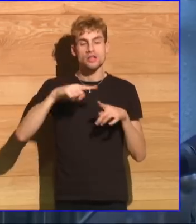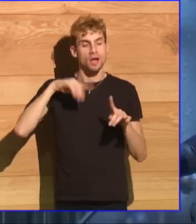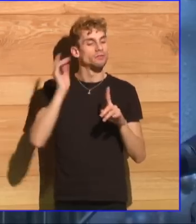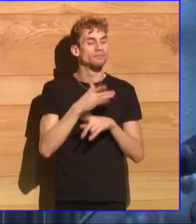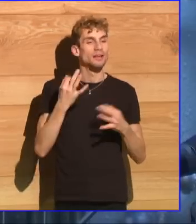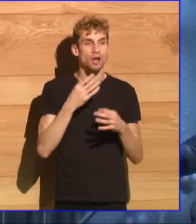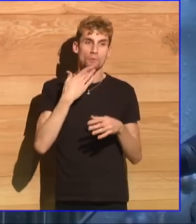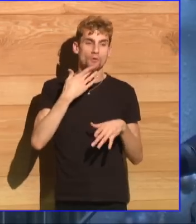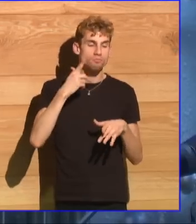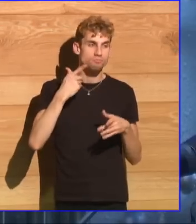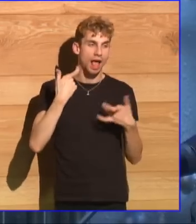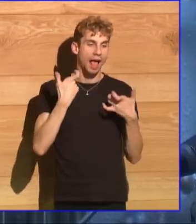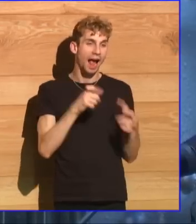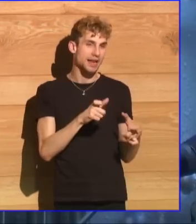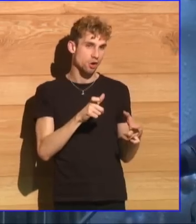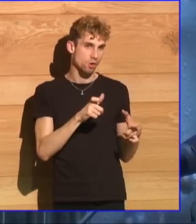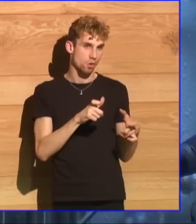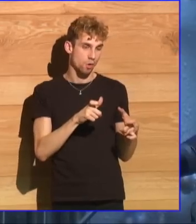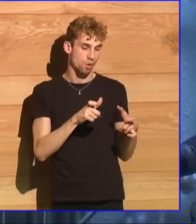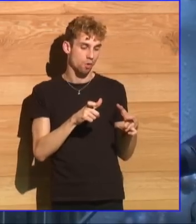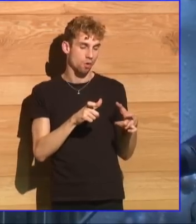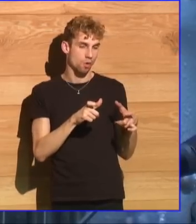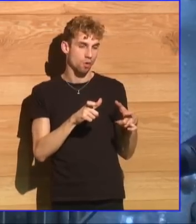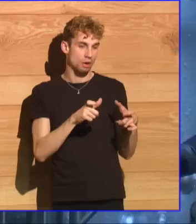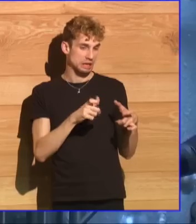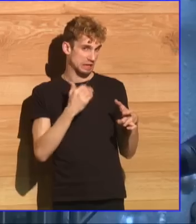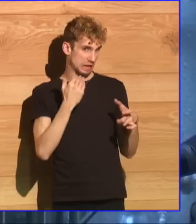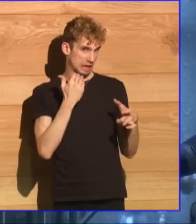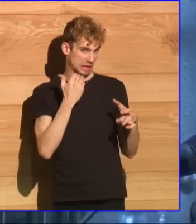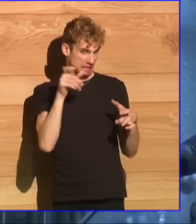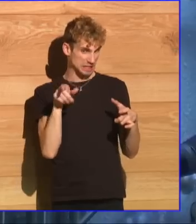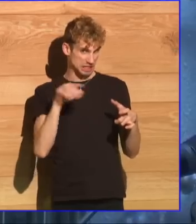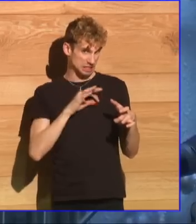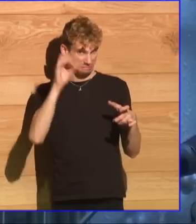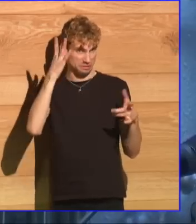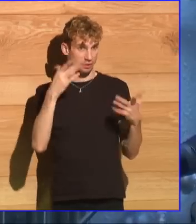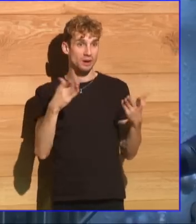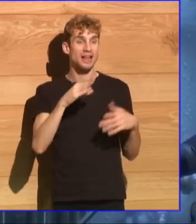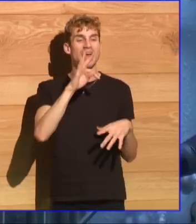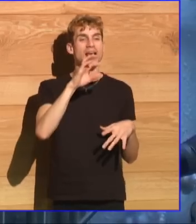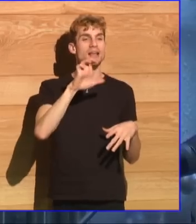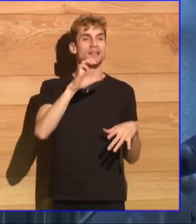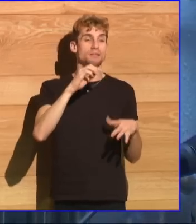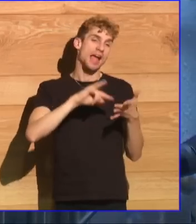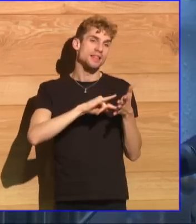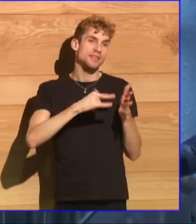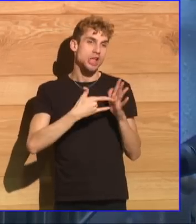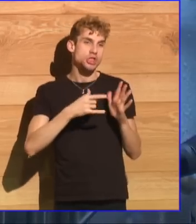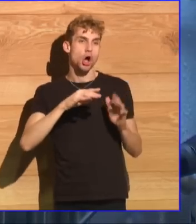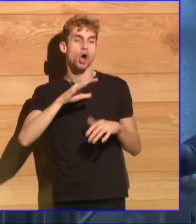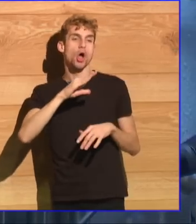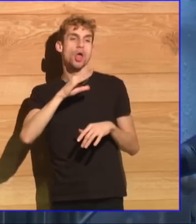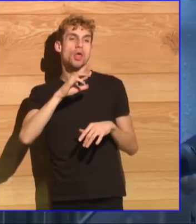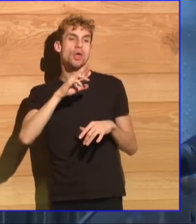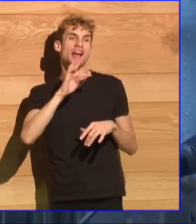encontrar un género que prácticamente se inventó este señor, que es el tecnothriller. O sea, este señor de